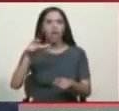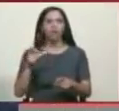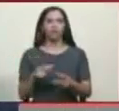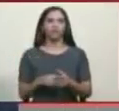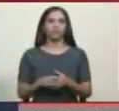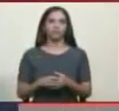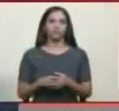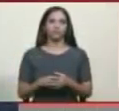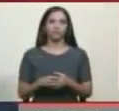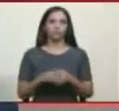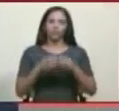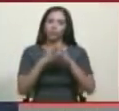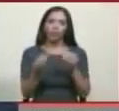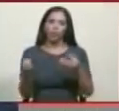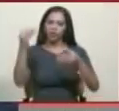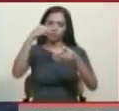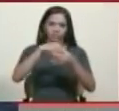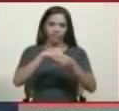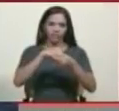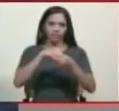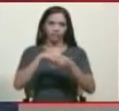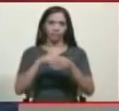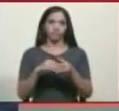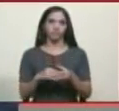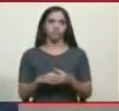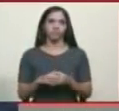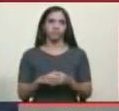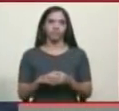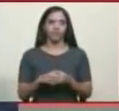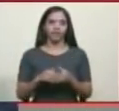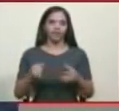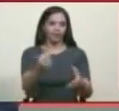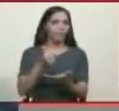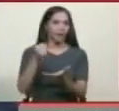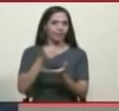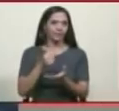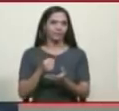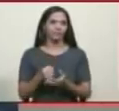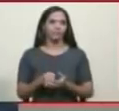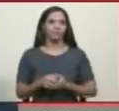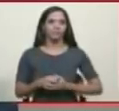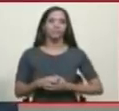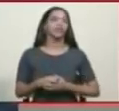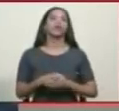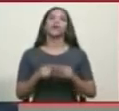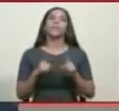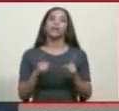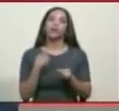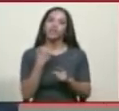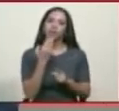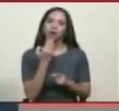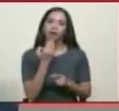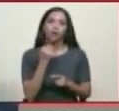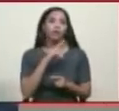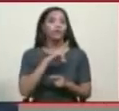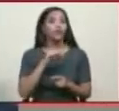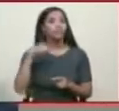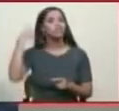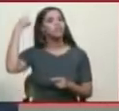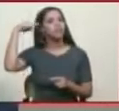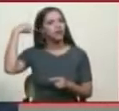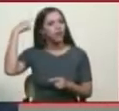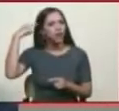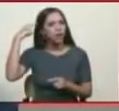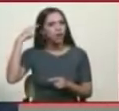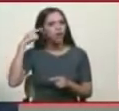Mete todo eso en el saco. Y lo bate. Pero, les digo algo, no se vuelvan locos de verdad.